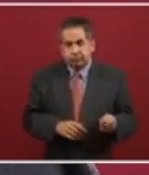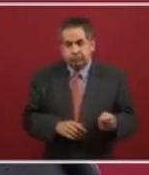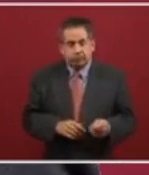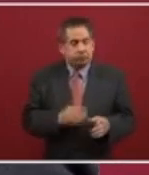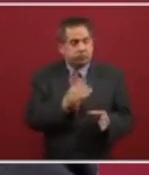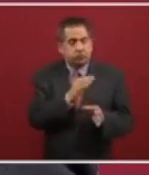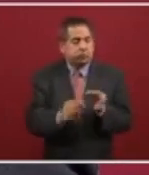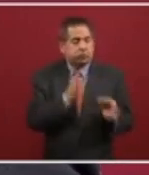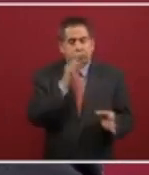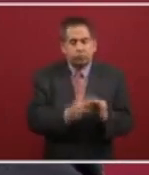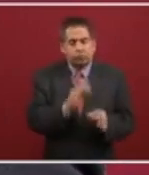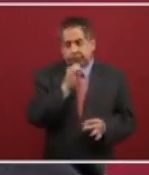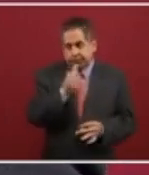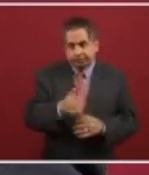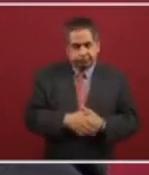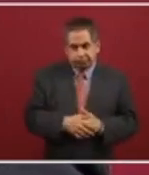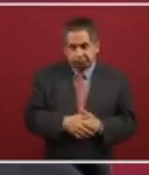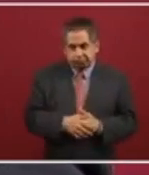incumplen